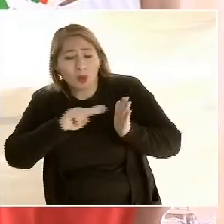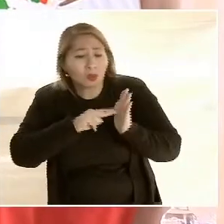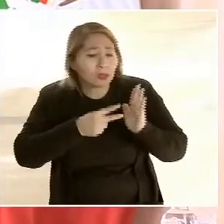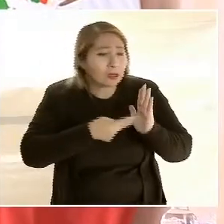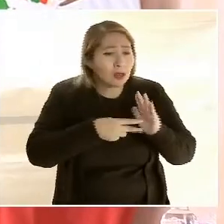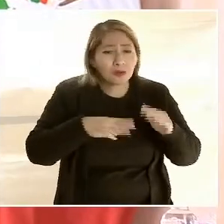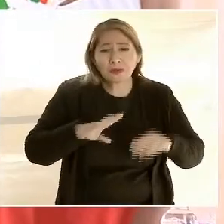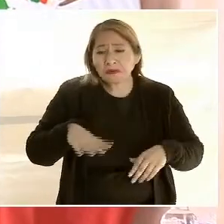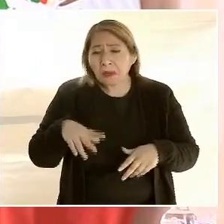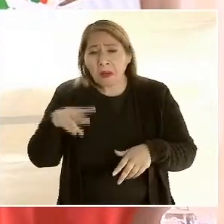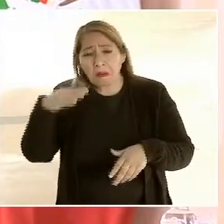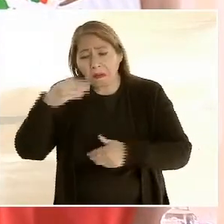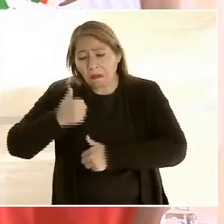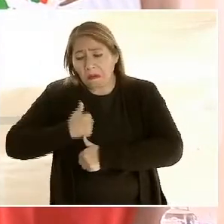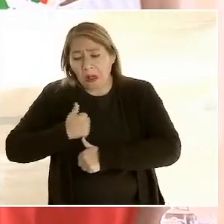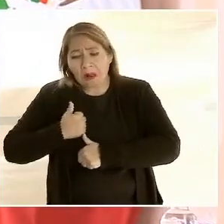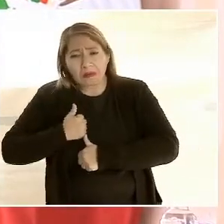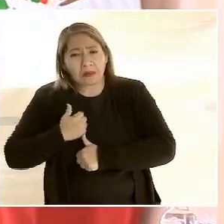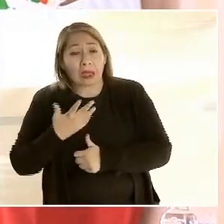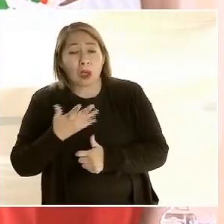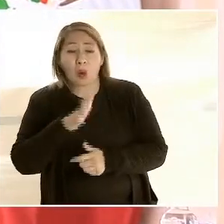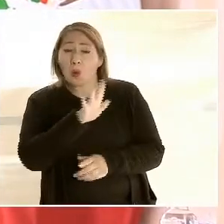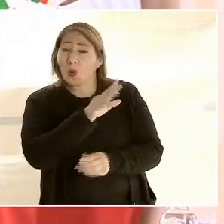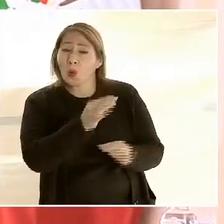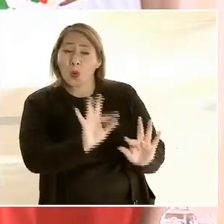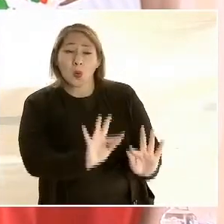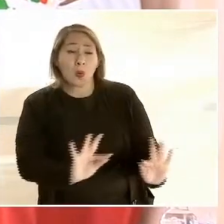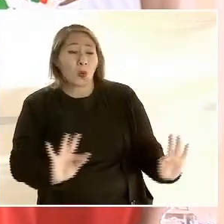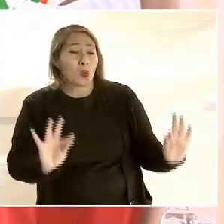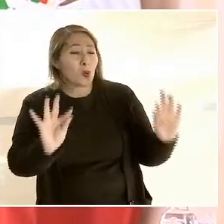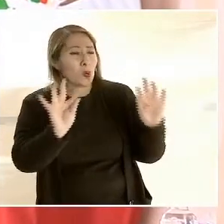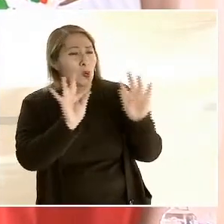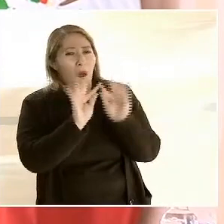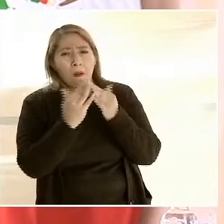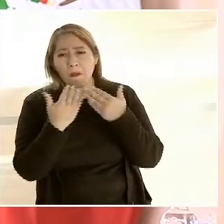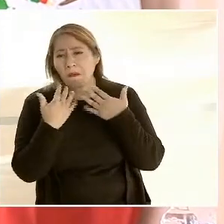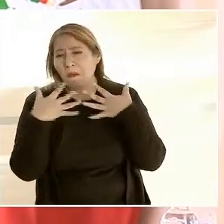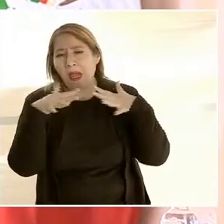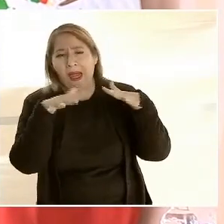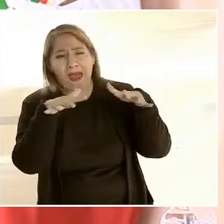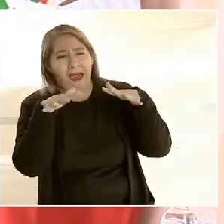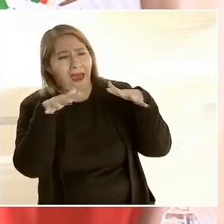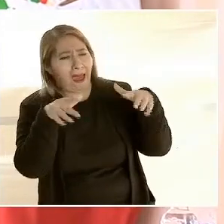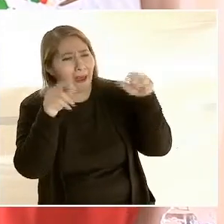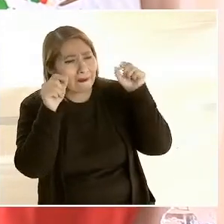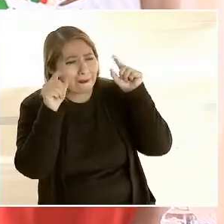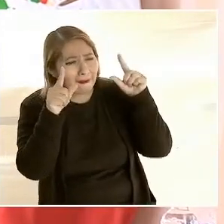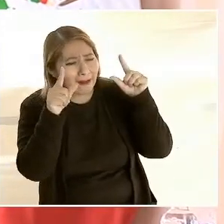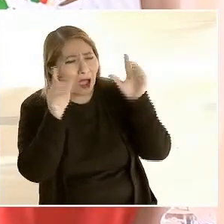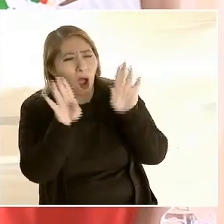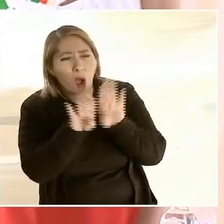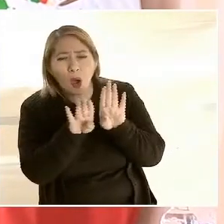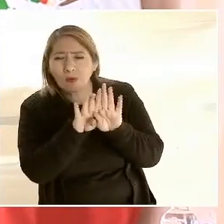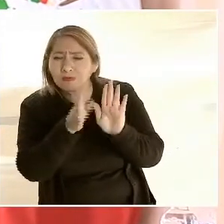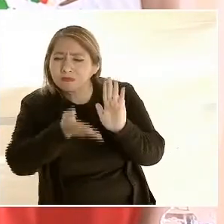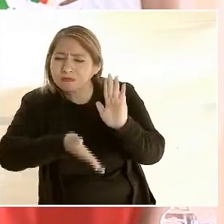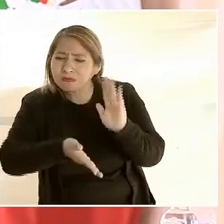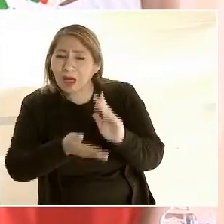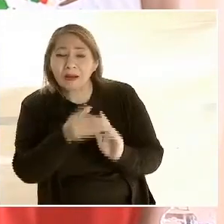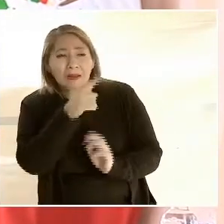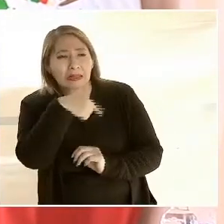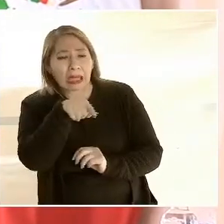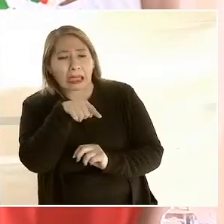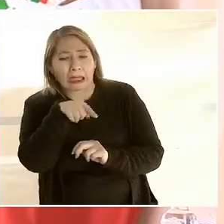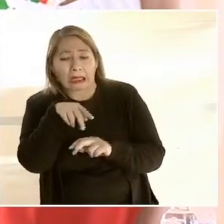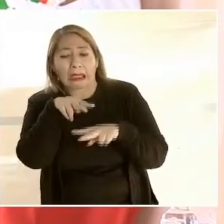militares, han tenido un papel primordial en la construcción del